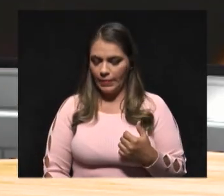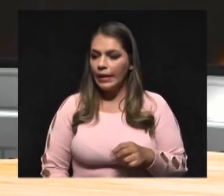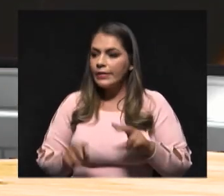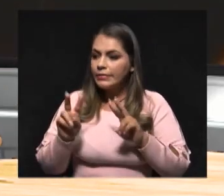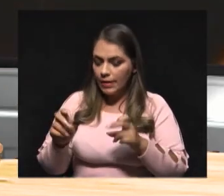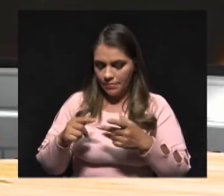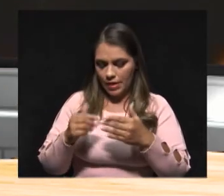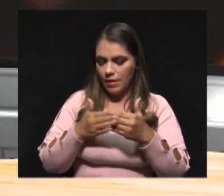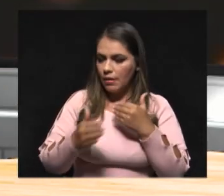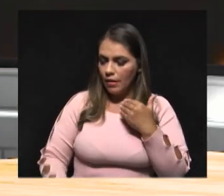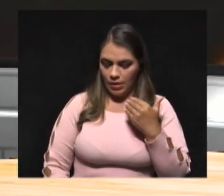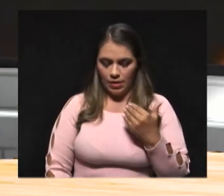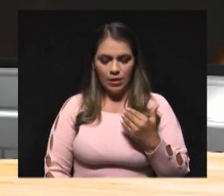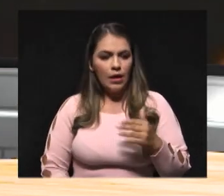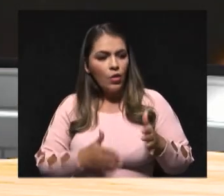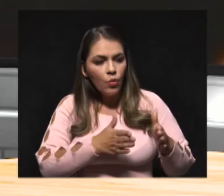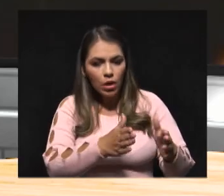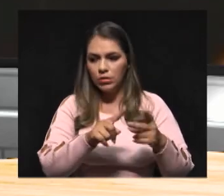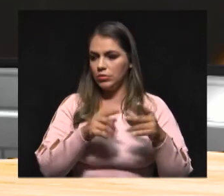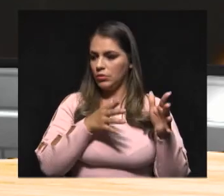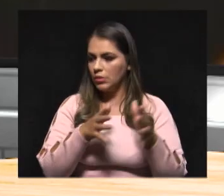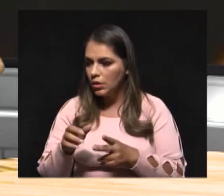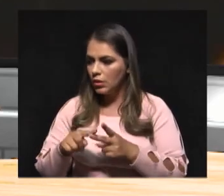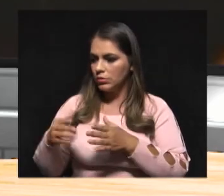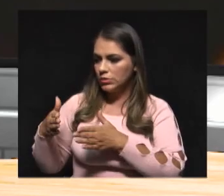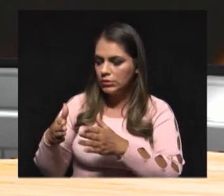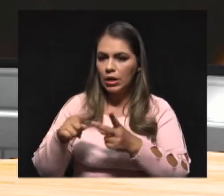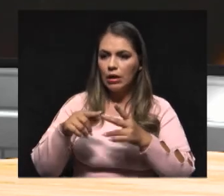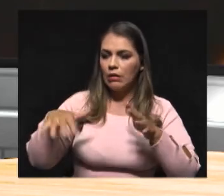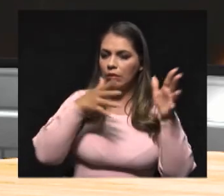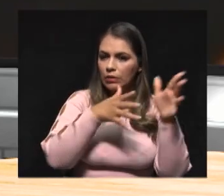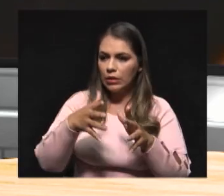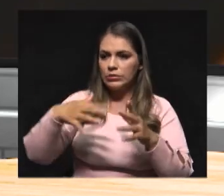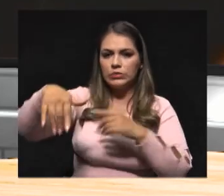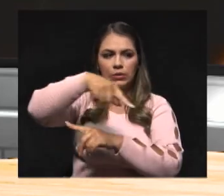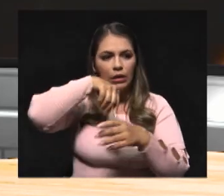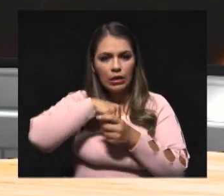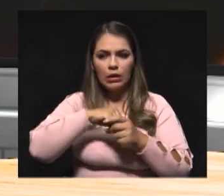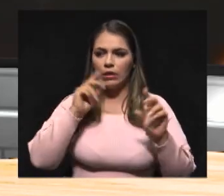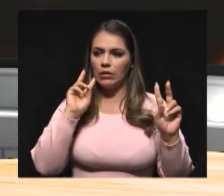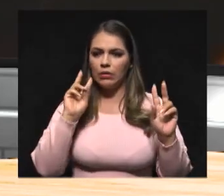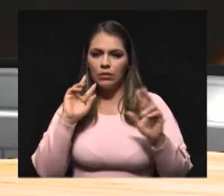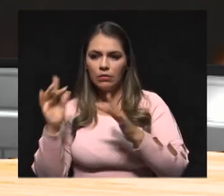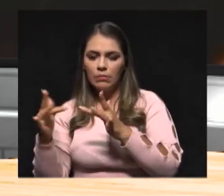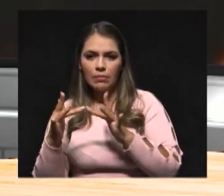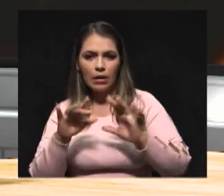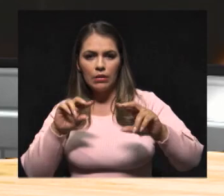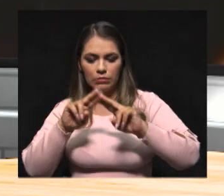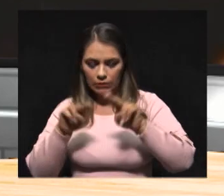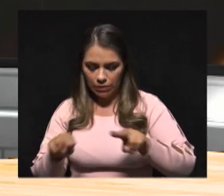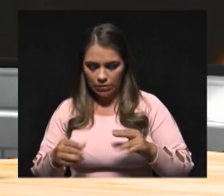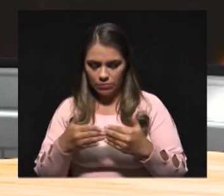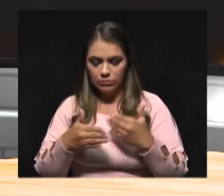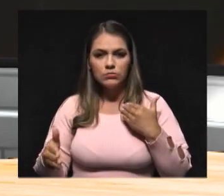o como el tema de vidas con el tema de capacitaciones con el tema de educación regionalizada con el tema de conectividad podemos hacer ahí